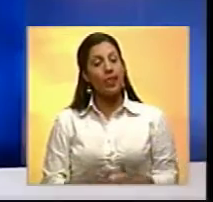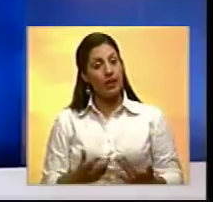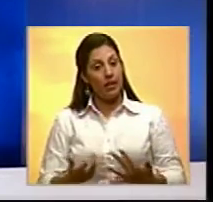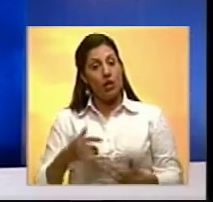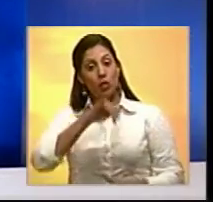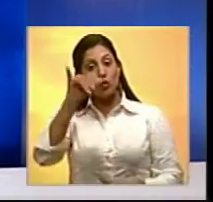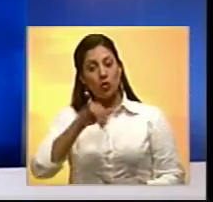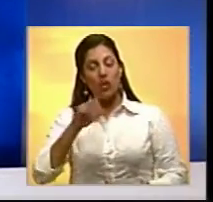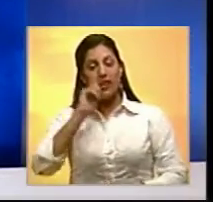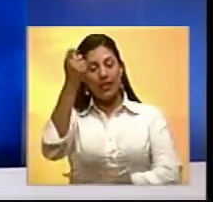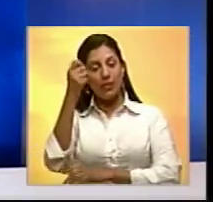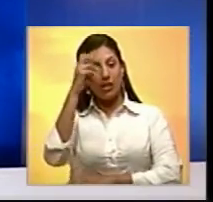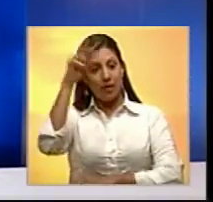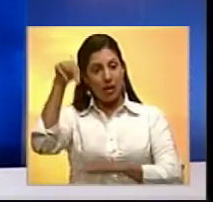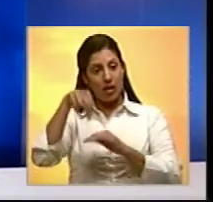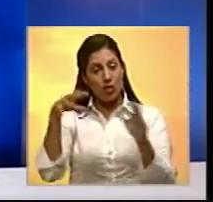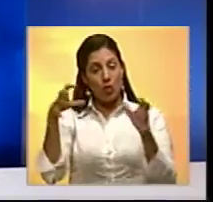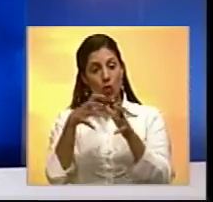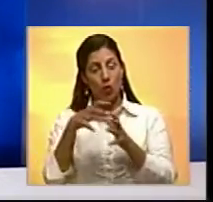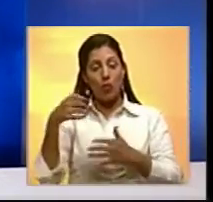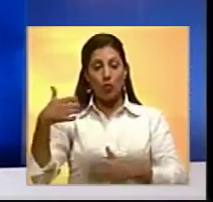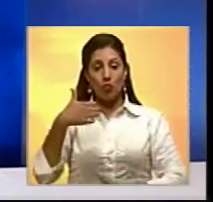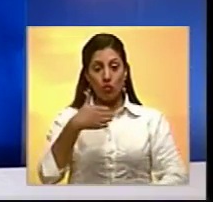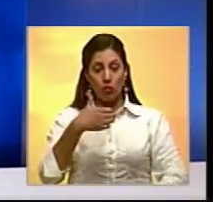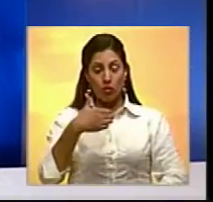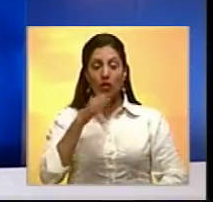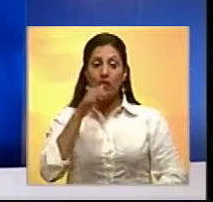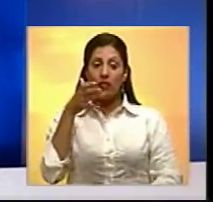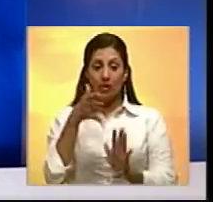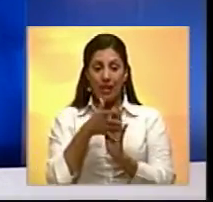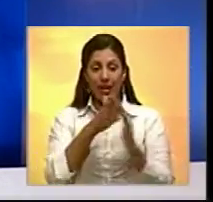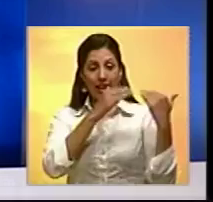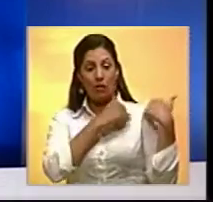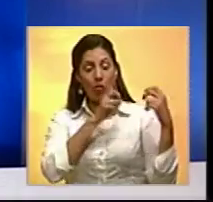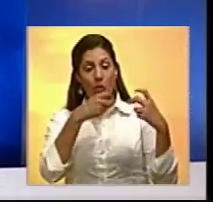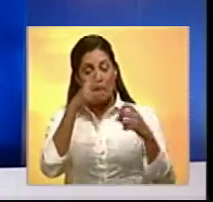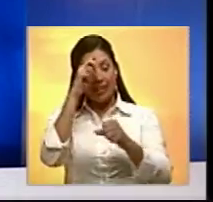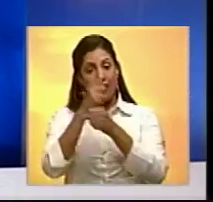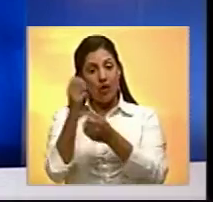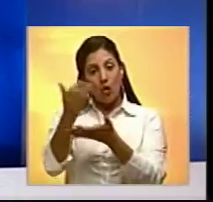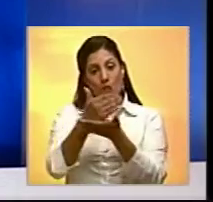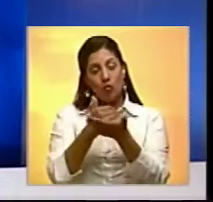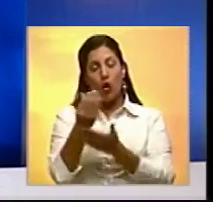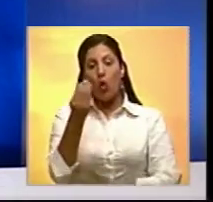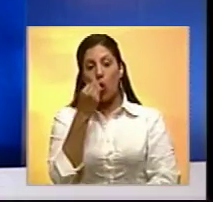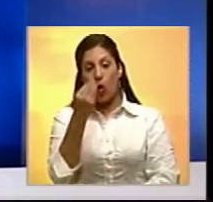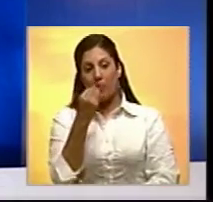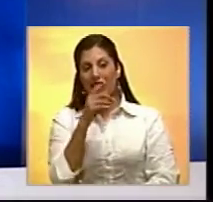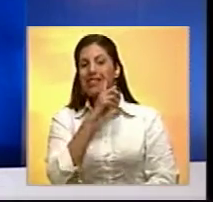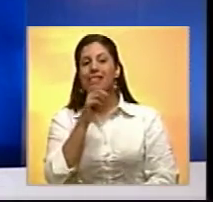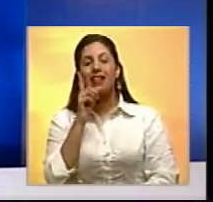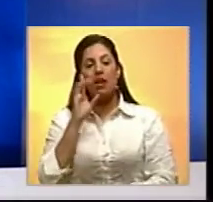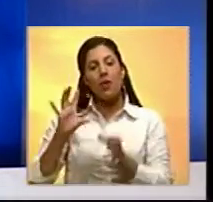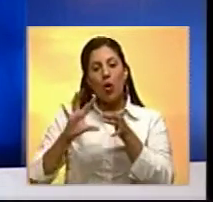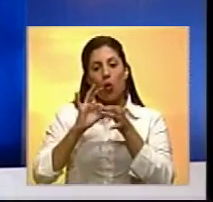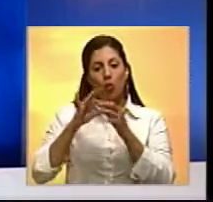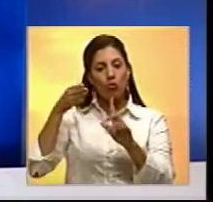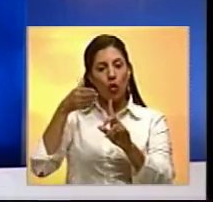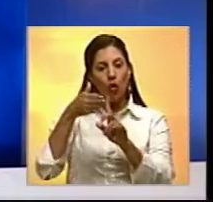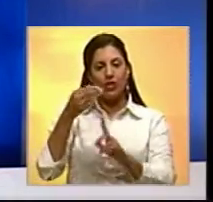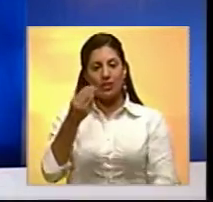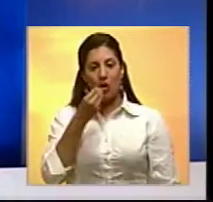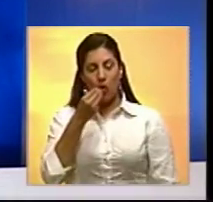En Zulia, el diputado de la Asamblea Nacional por la MUD, Juan Pablo Guanipa, encabezó una jornada de recolección de alimentos denominada Juntos contra el